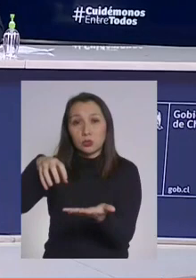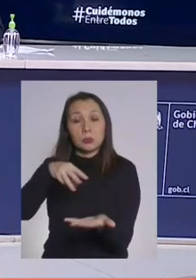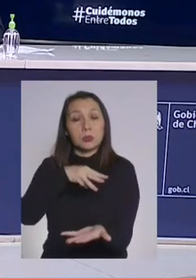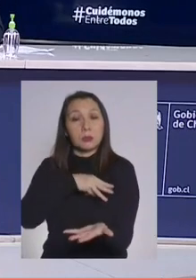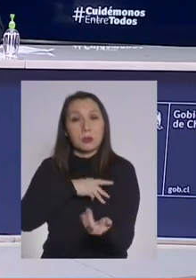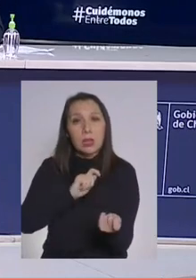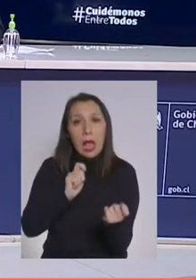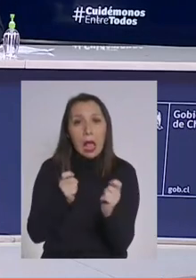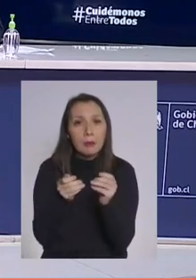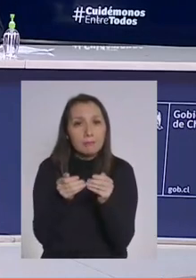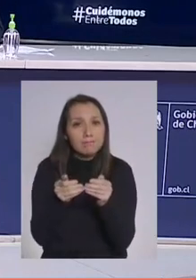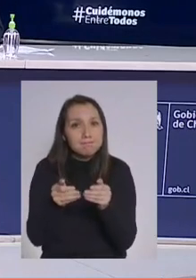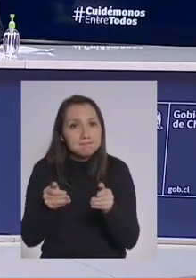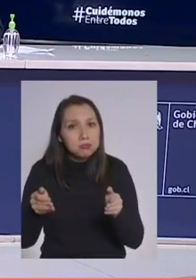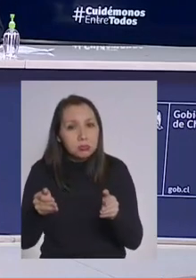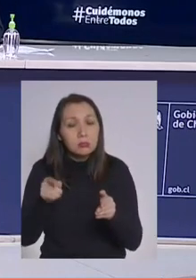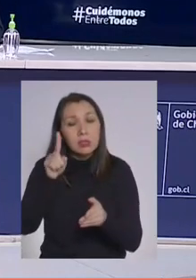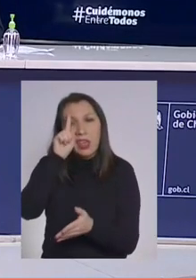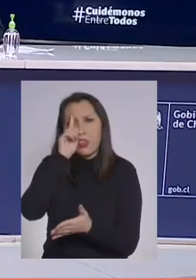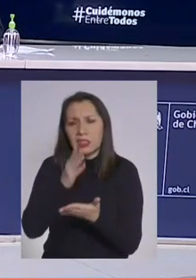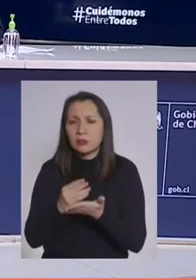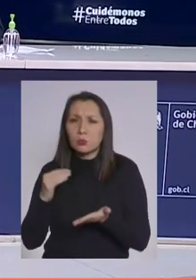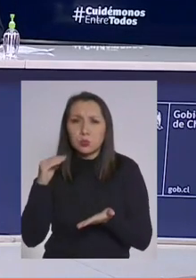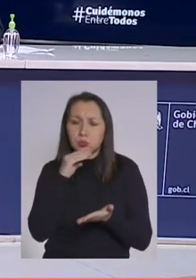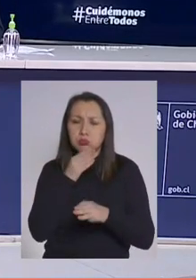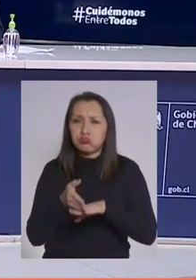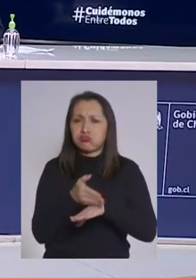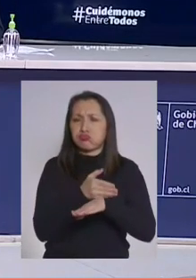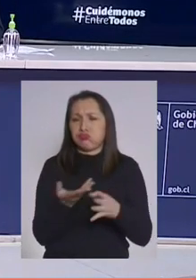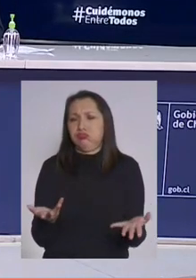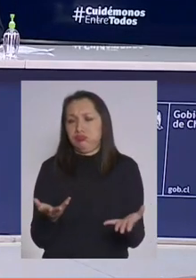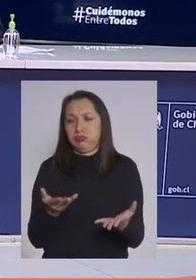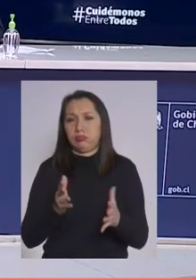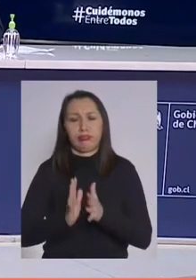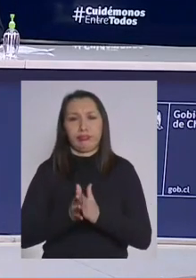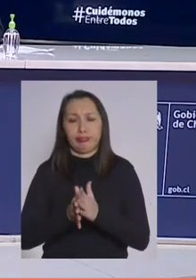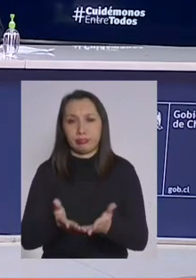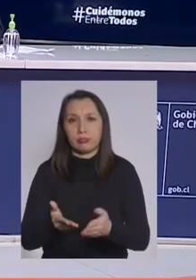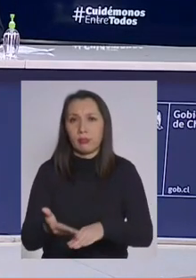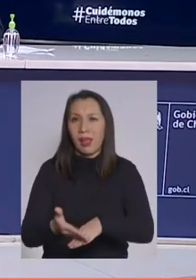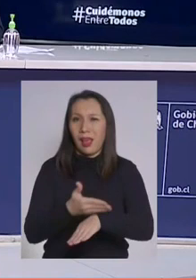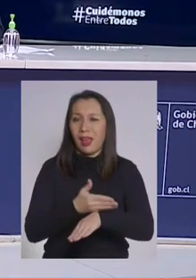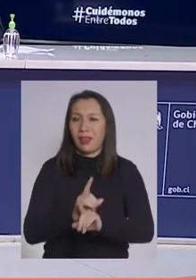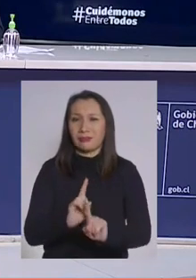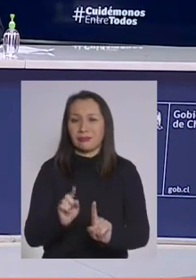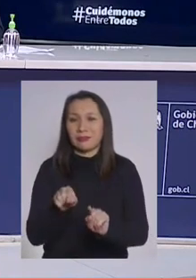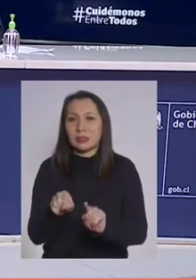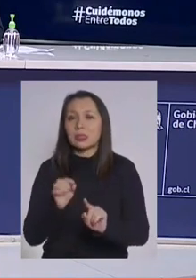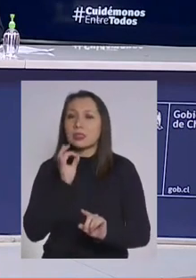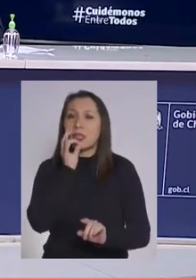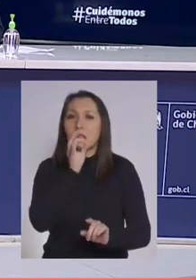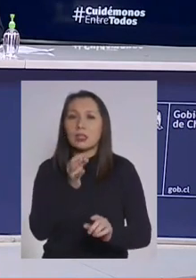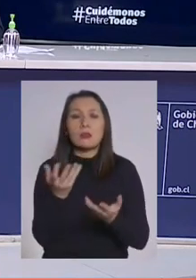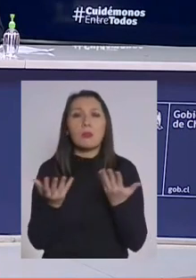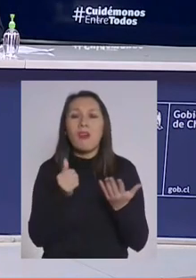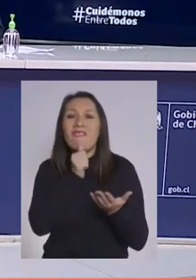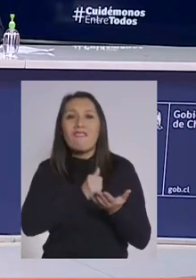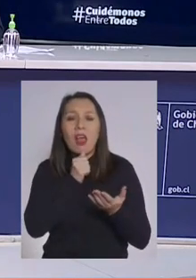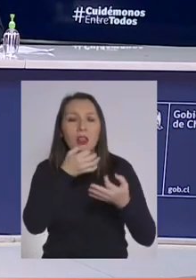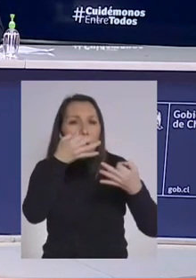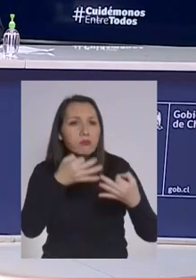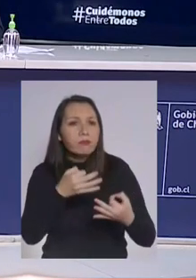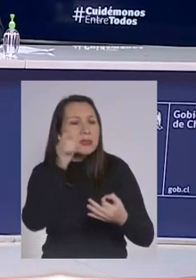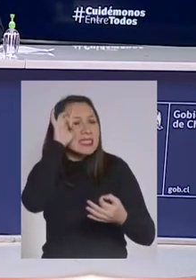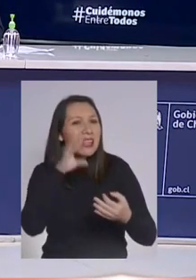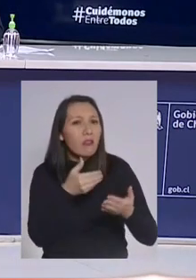etapa de transición es una decisión apresurada que se está dando antes de tiempo esto aludiendo la trazabilidad